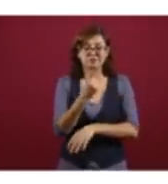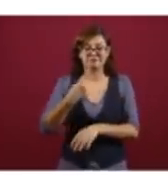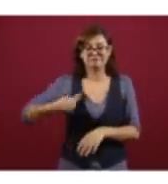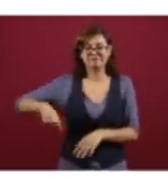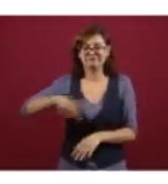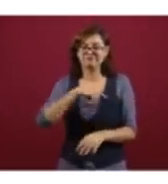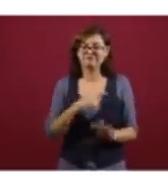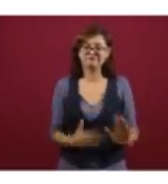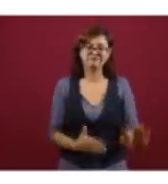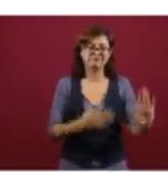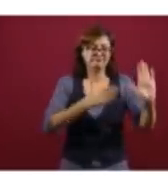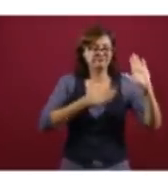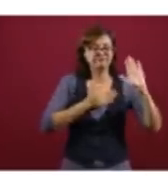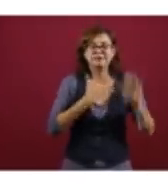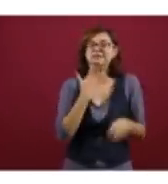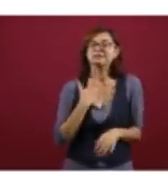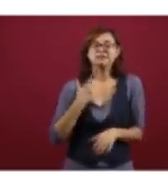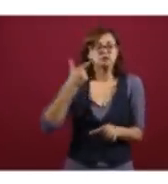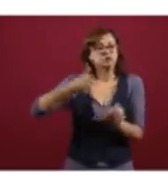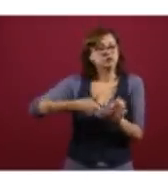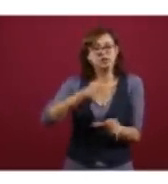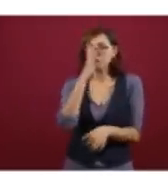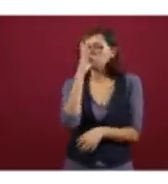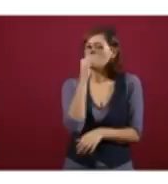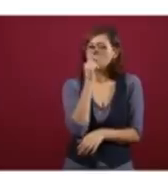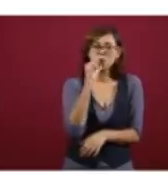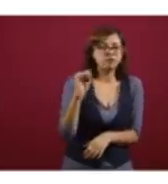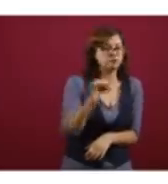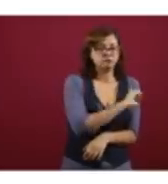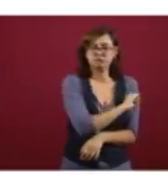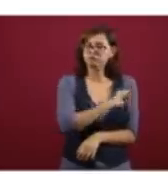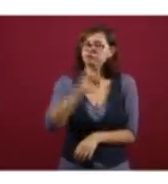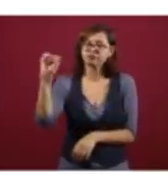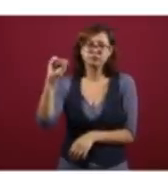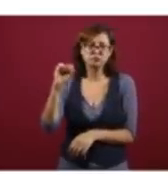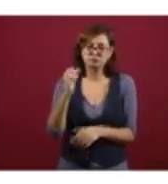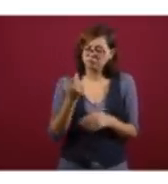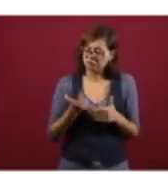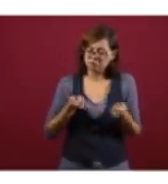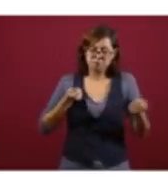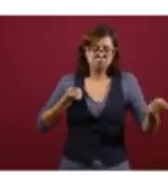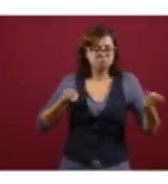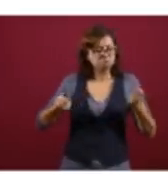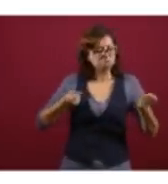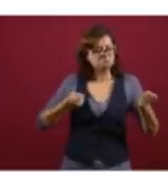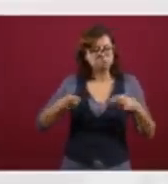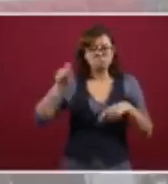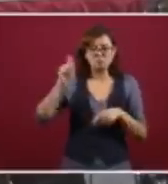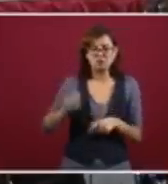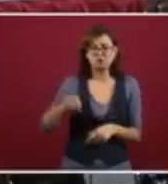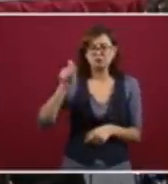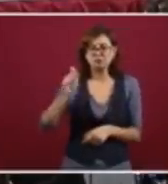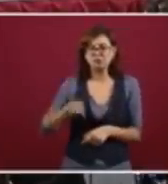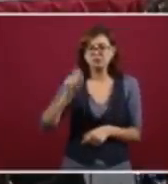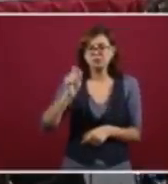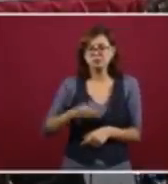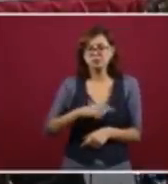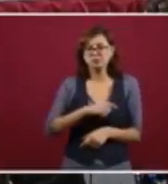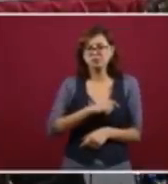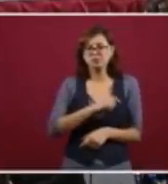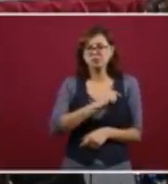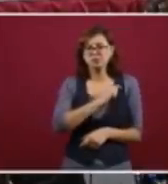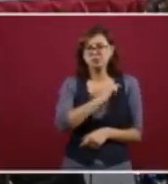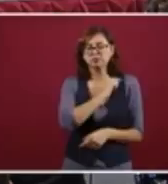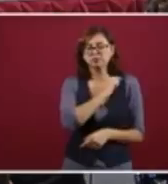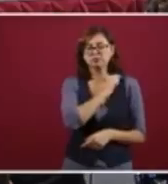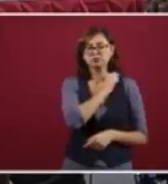es a mantener el precio de la gasolina en términos reales constantes. Entonces, ahora vamos